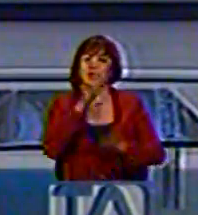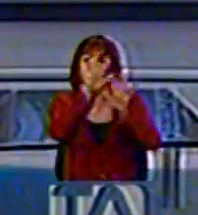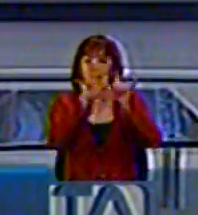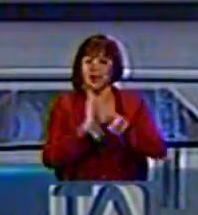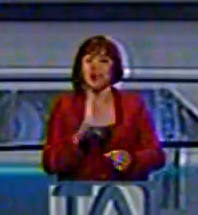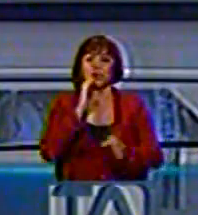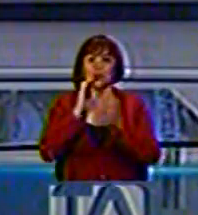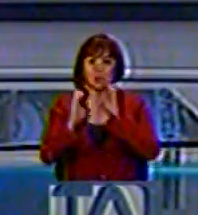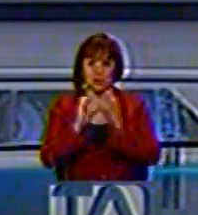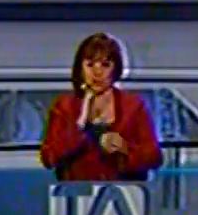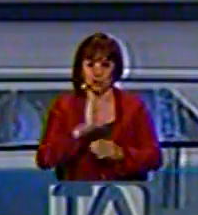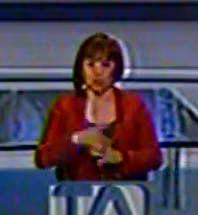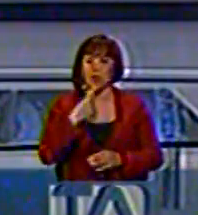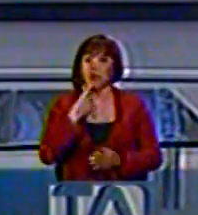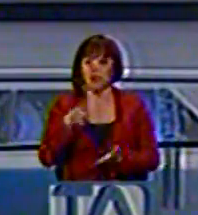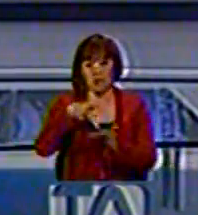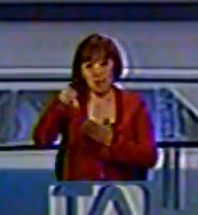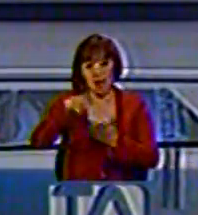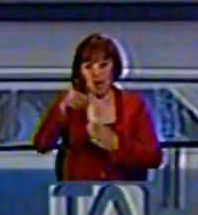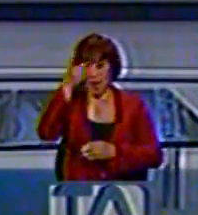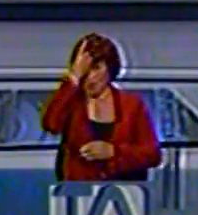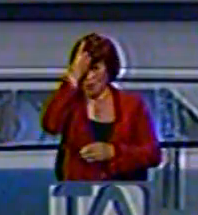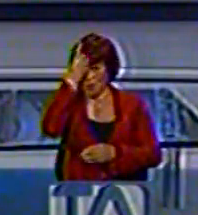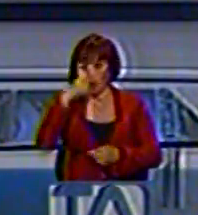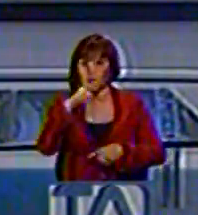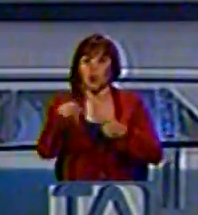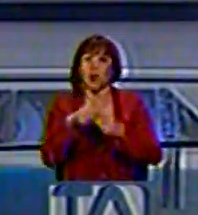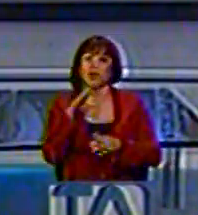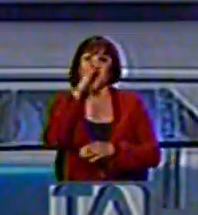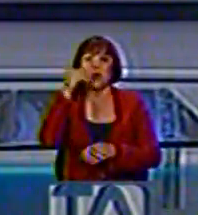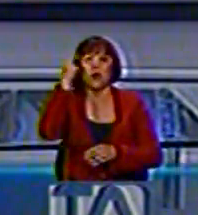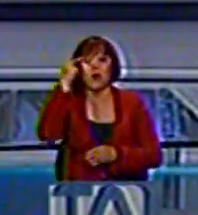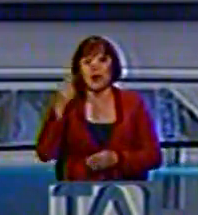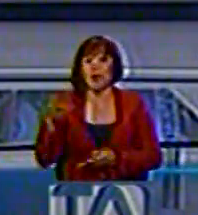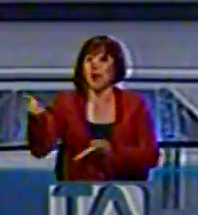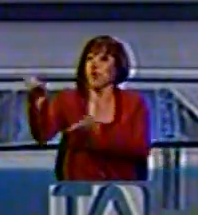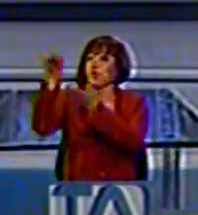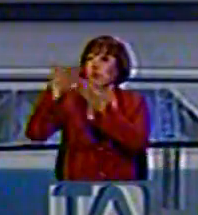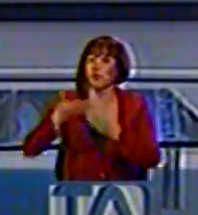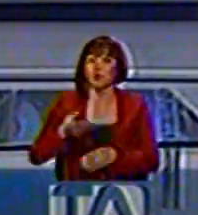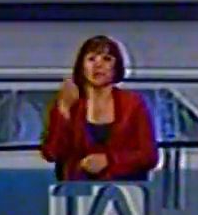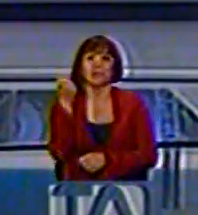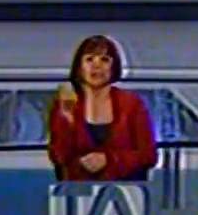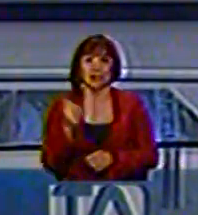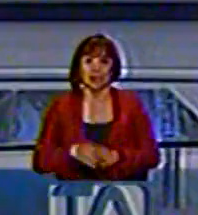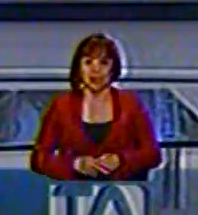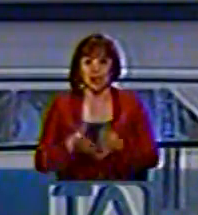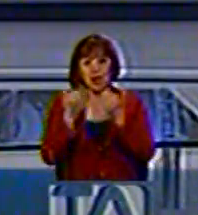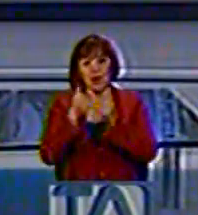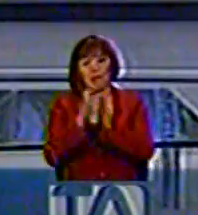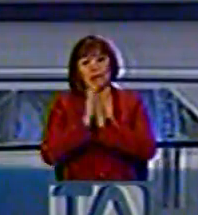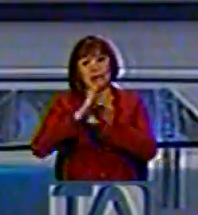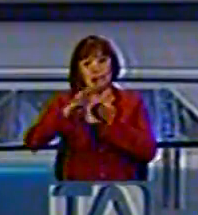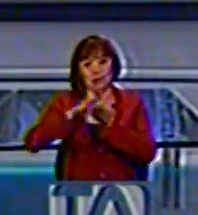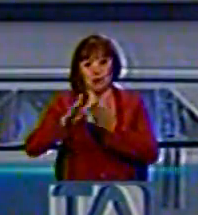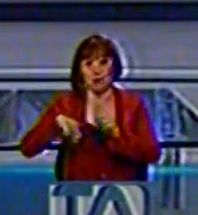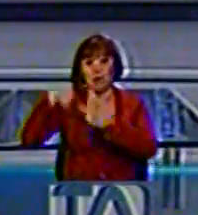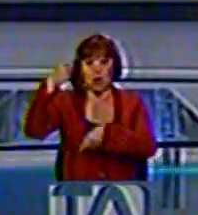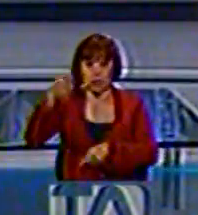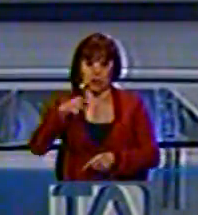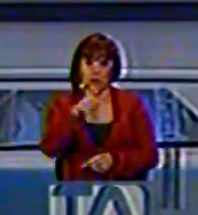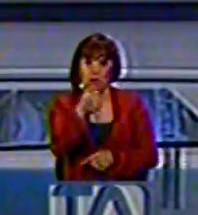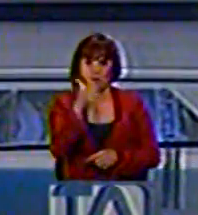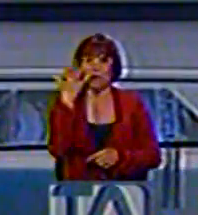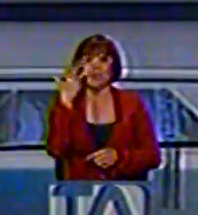quien aseguró que pagarán las deudas cuando Correa devuelva la plata. Hoy pidió disculpas y aseguró que en los próximos 10 días se pondrán al